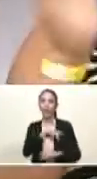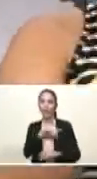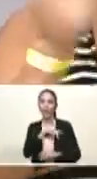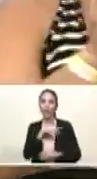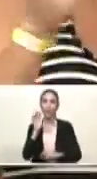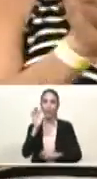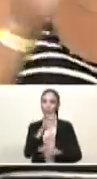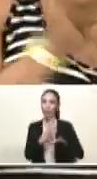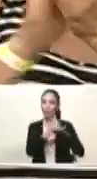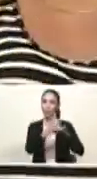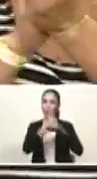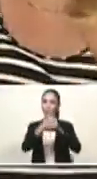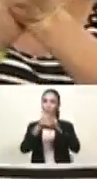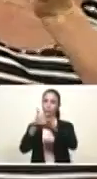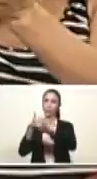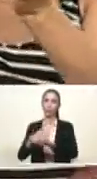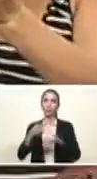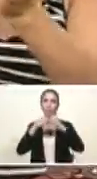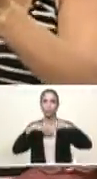milagros.